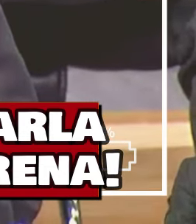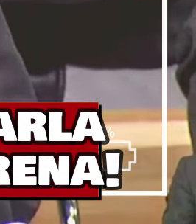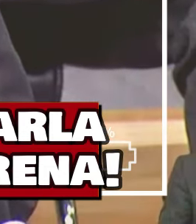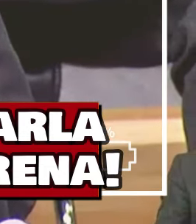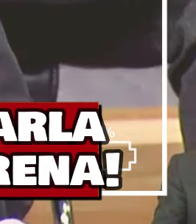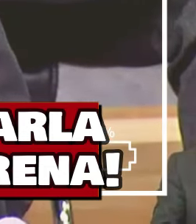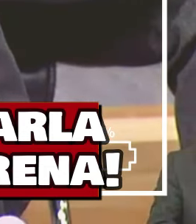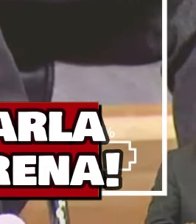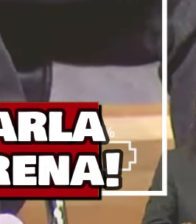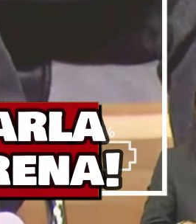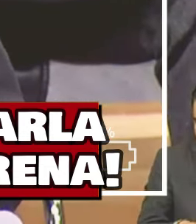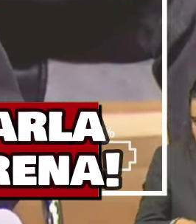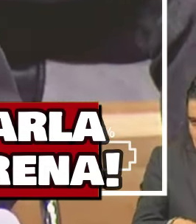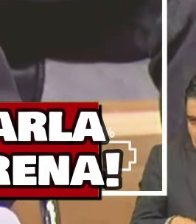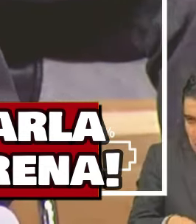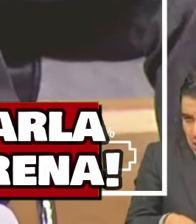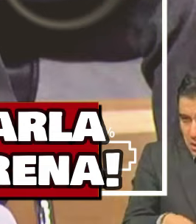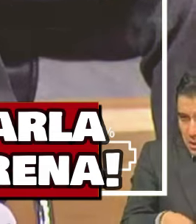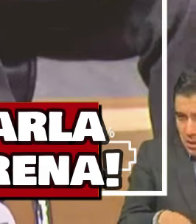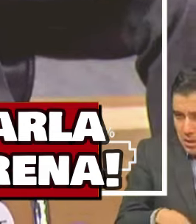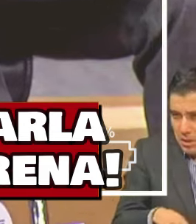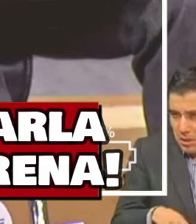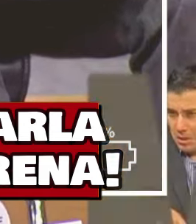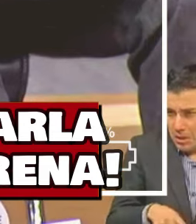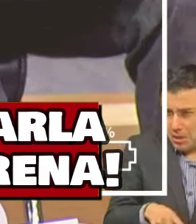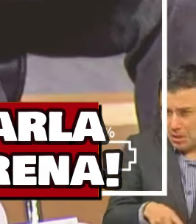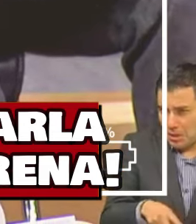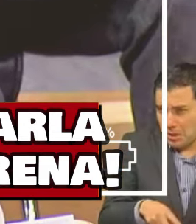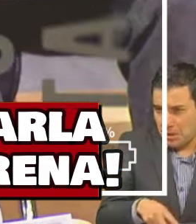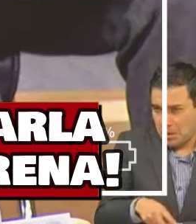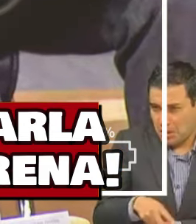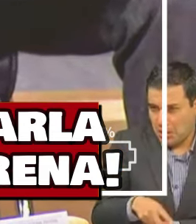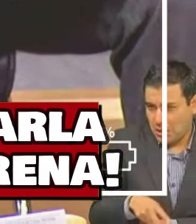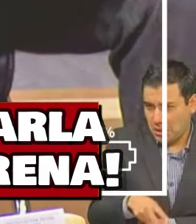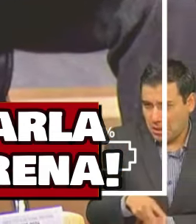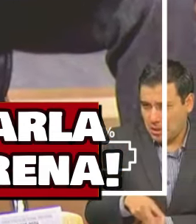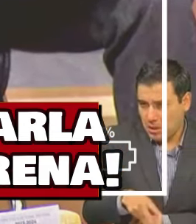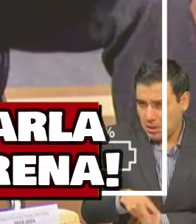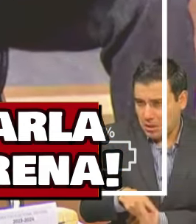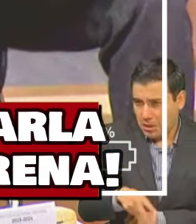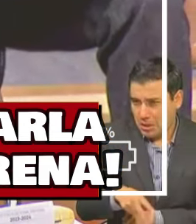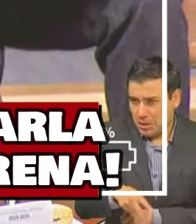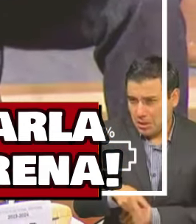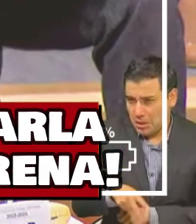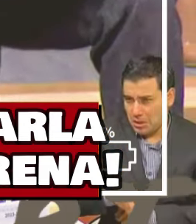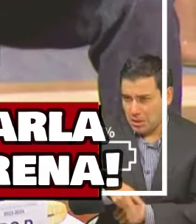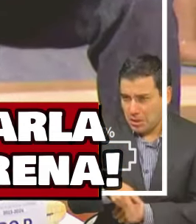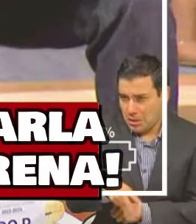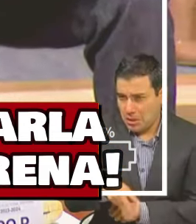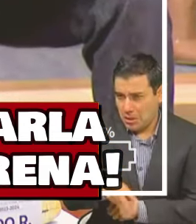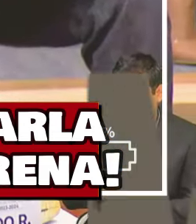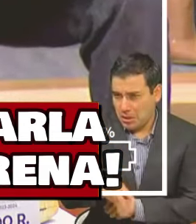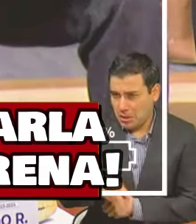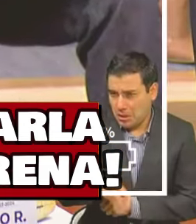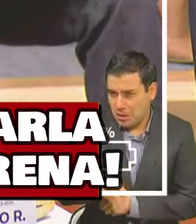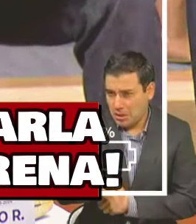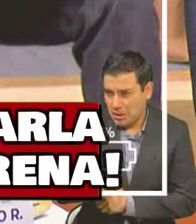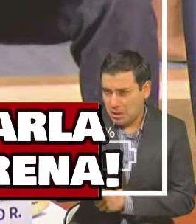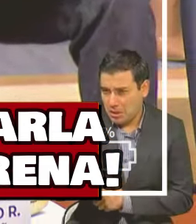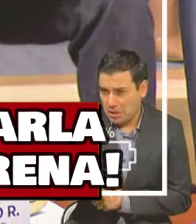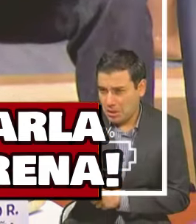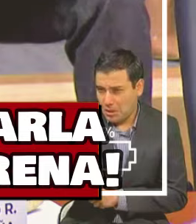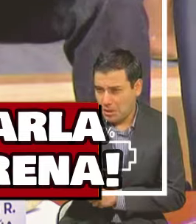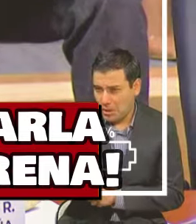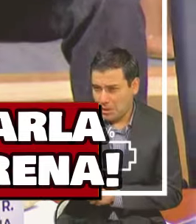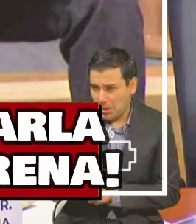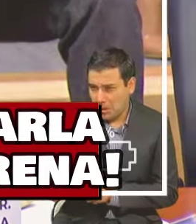actitud malintencionada. Veamos enseguida cómo el doctor Noroña vuelve a aplicarle su dosis de medicina a Humphrey, la consejera infiltrada de